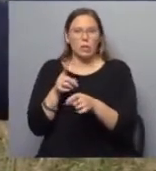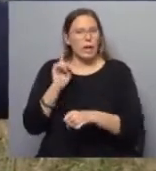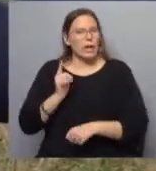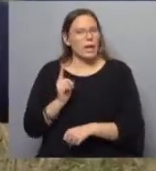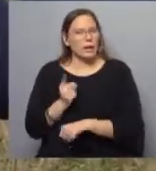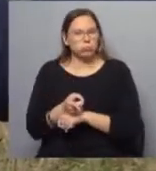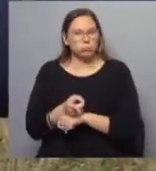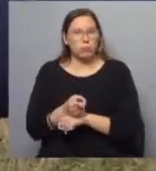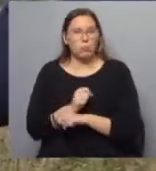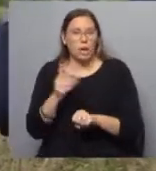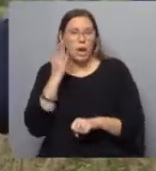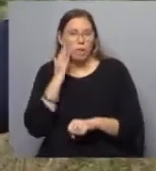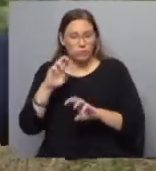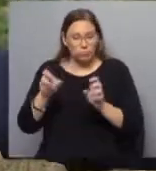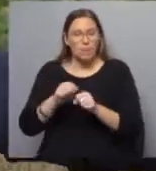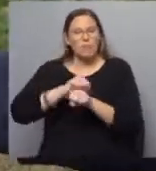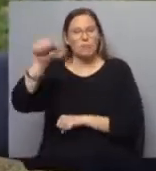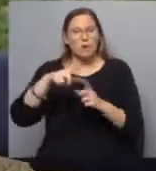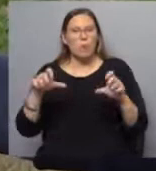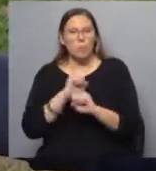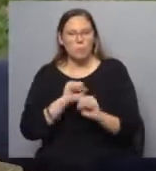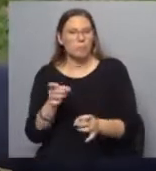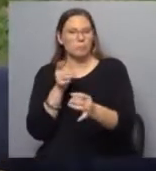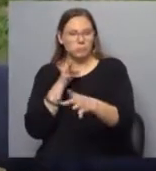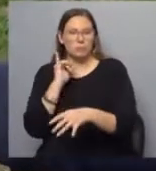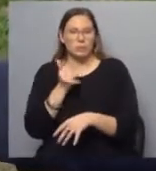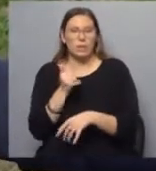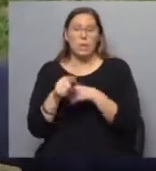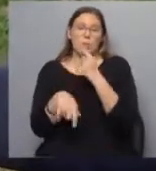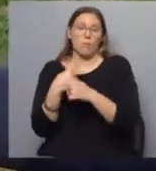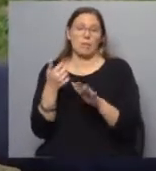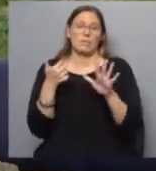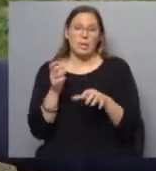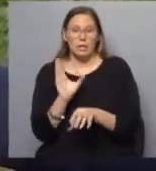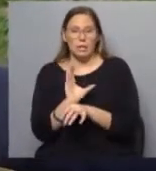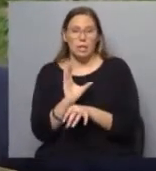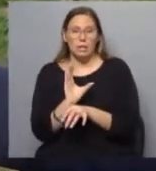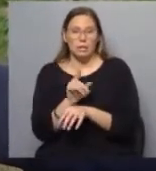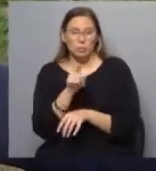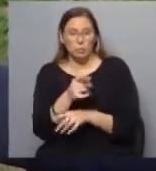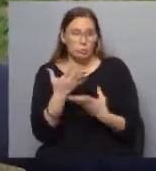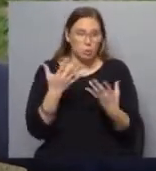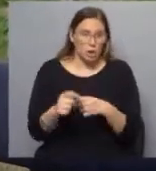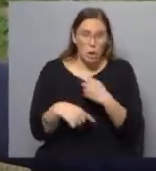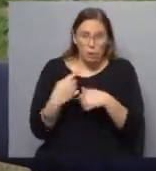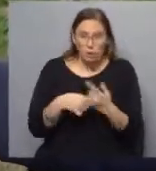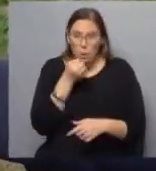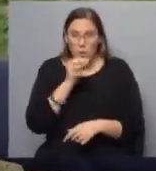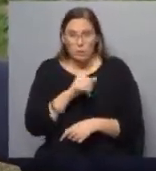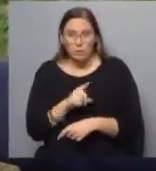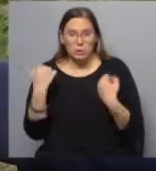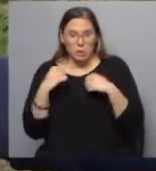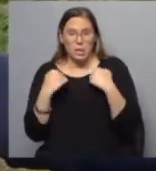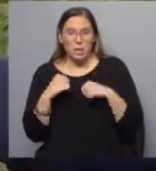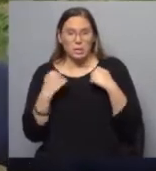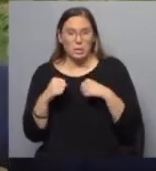para estar apto. Te dan ahí un diploma que estás apto para tirar. Después de esas 6 clases, va en ti en que quieras seguir mejorando y entrenando